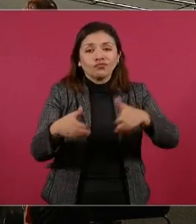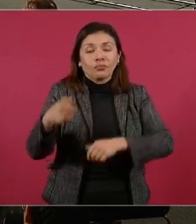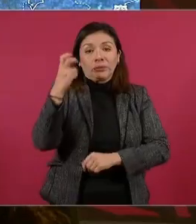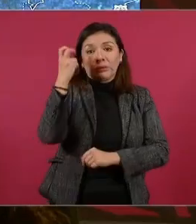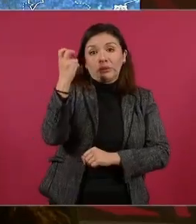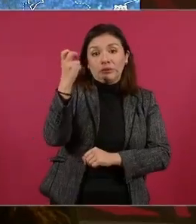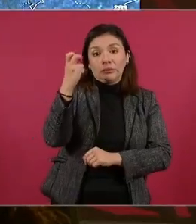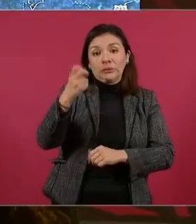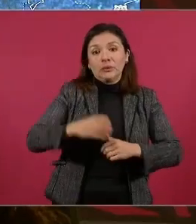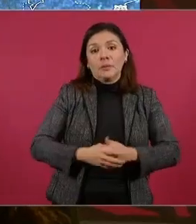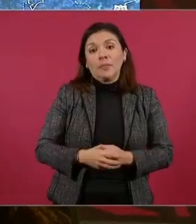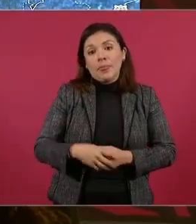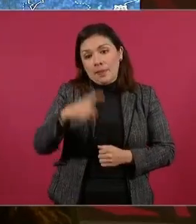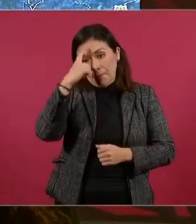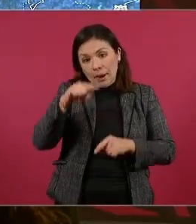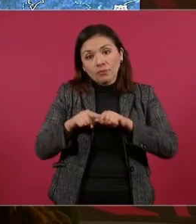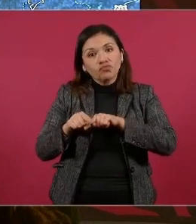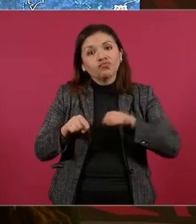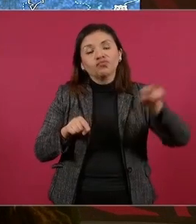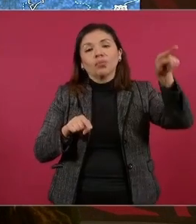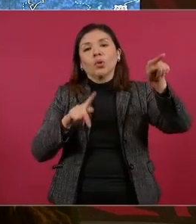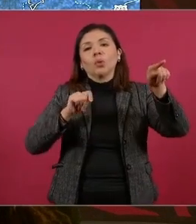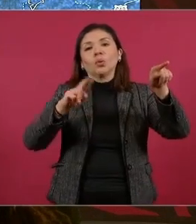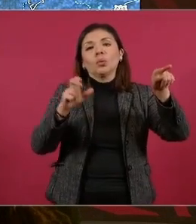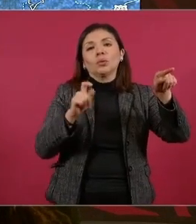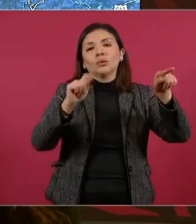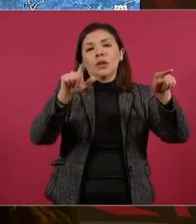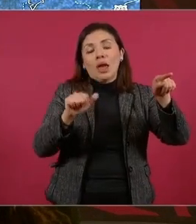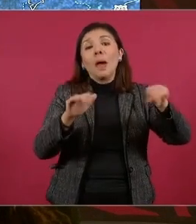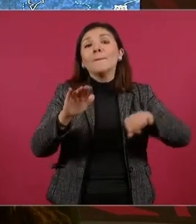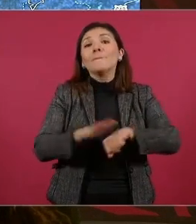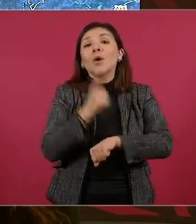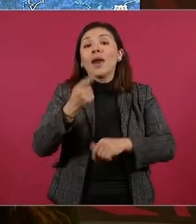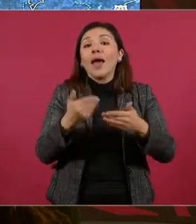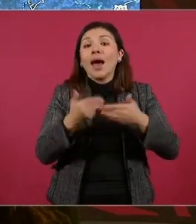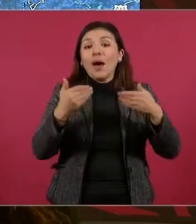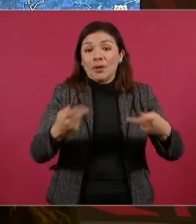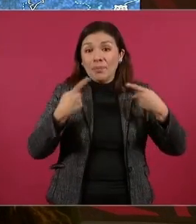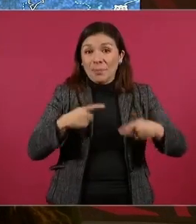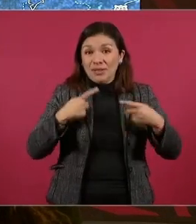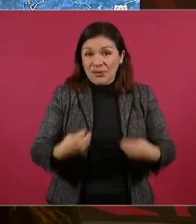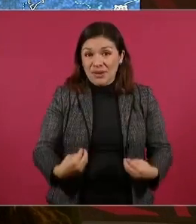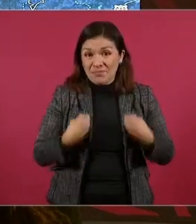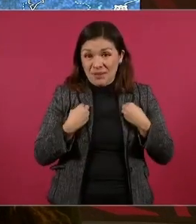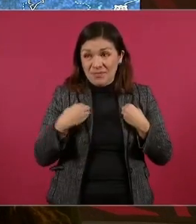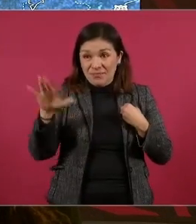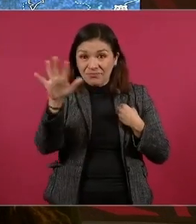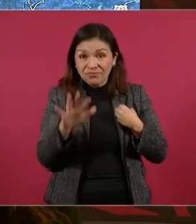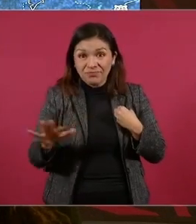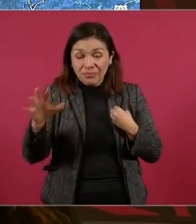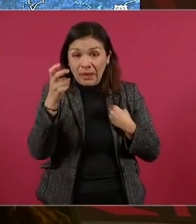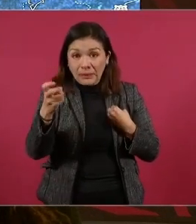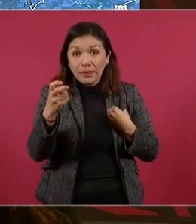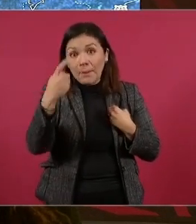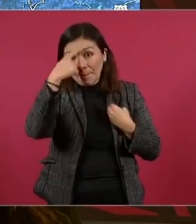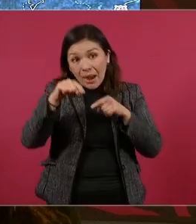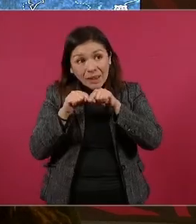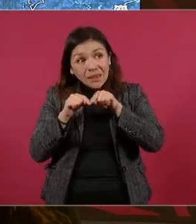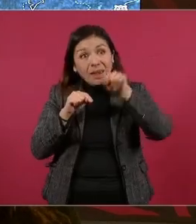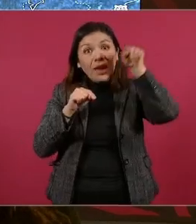allá para tuxla porque ahora toda la gente de aquí tiene para ir a